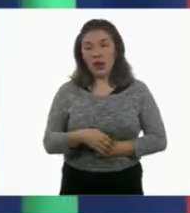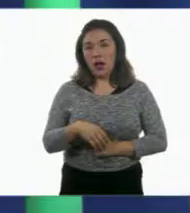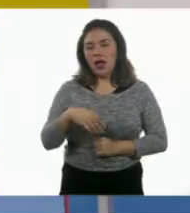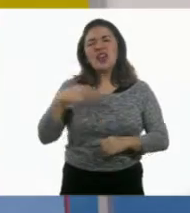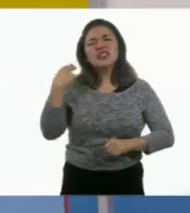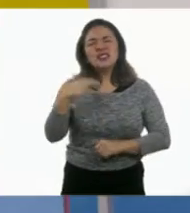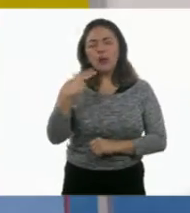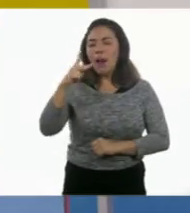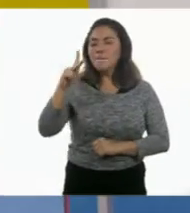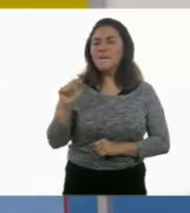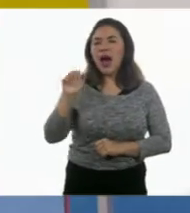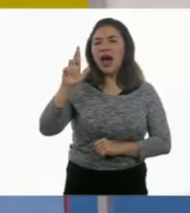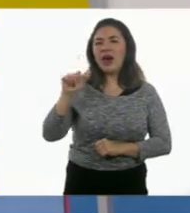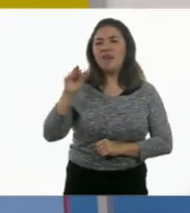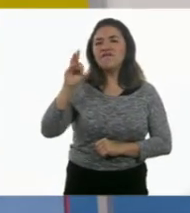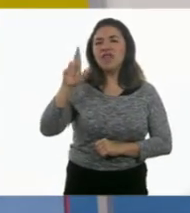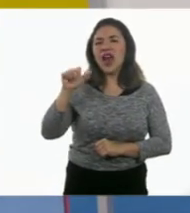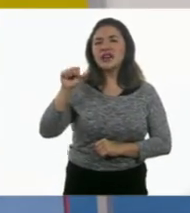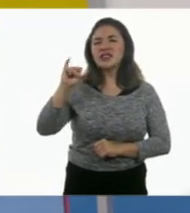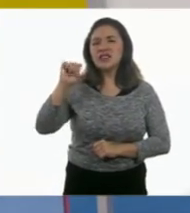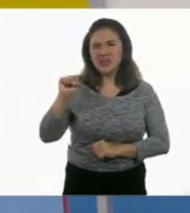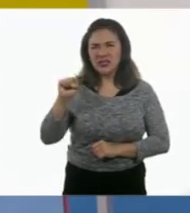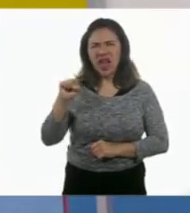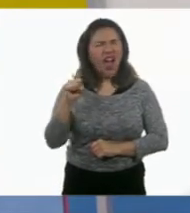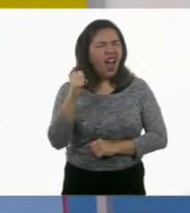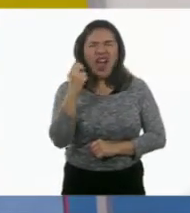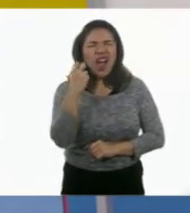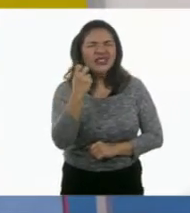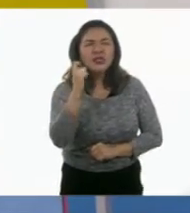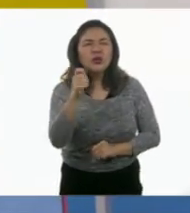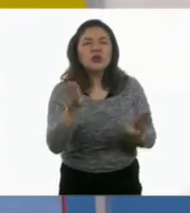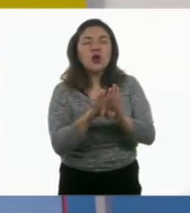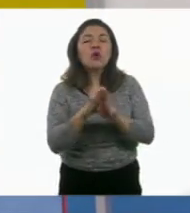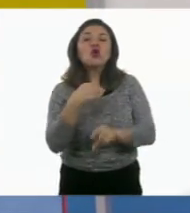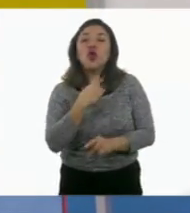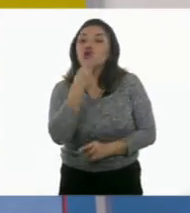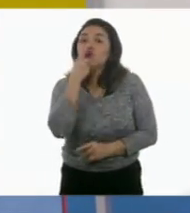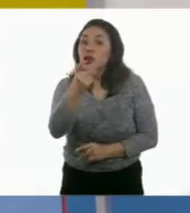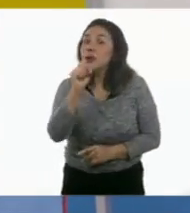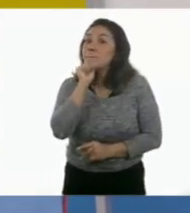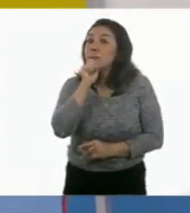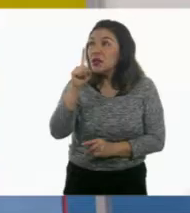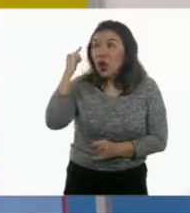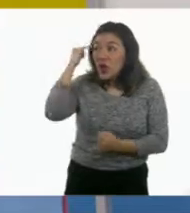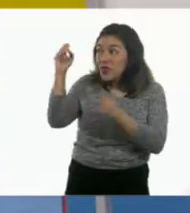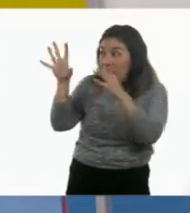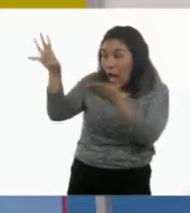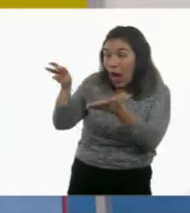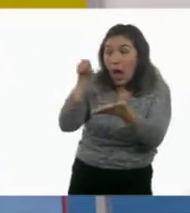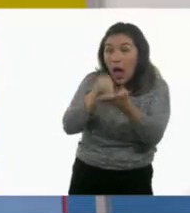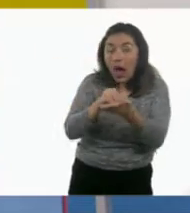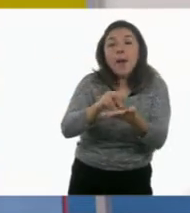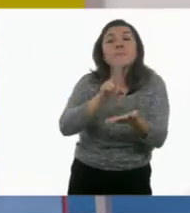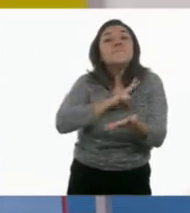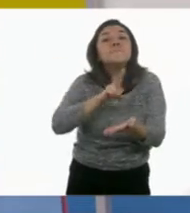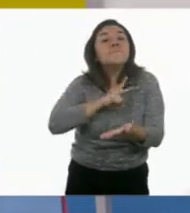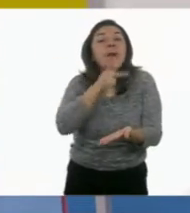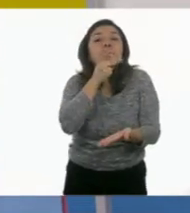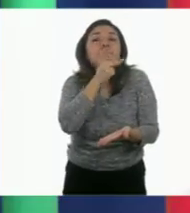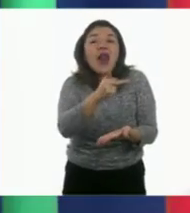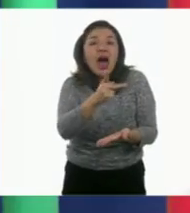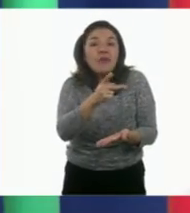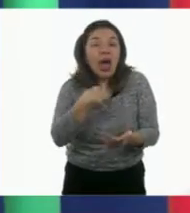parafrasear. Ajá, parafrasear significa decir o escribir con mis propias palabras las ideas principales del